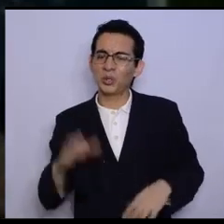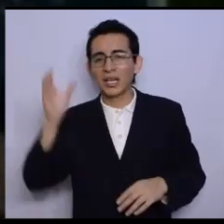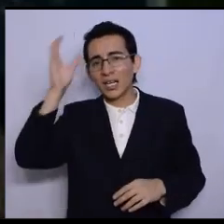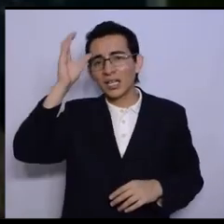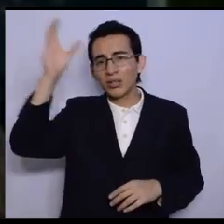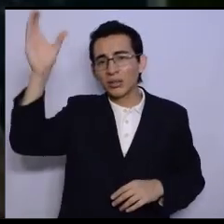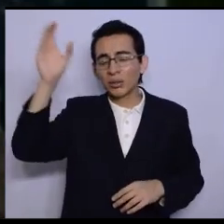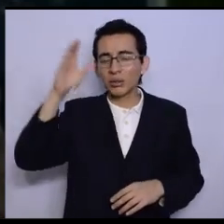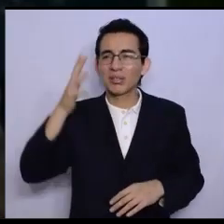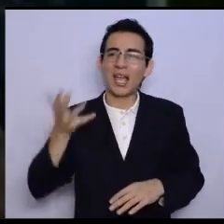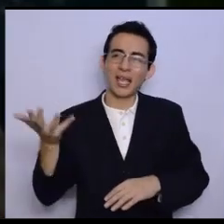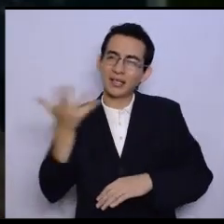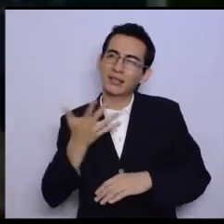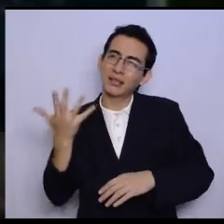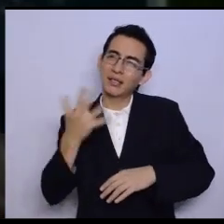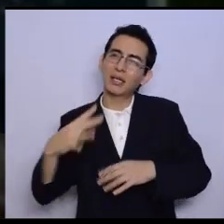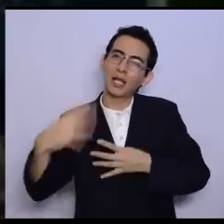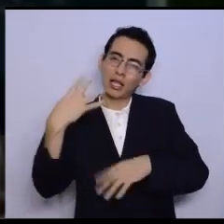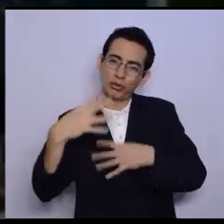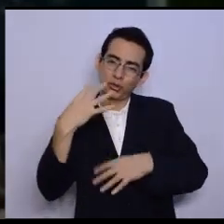años, ¿cuántos?